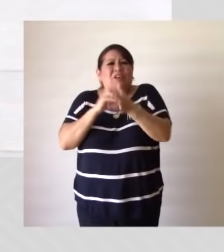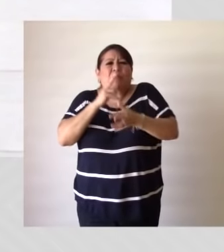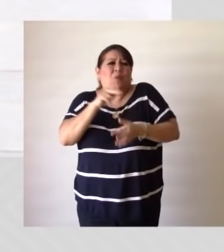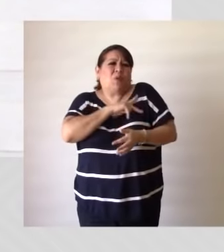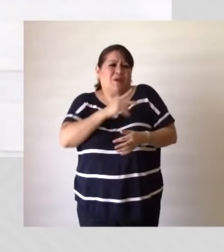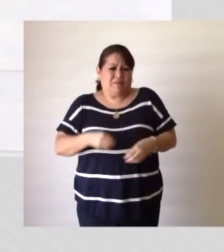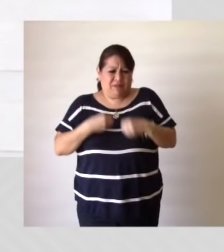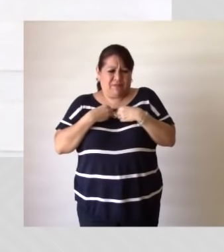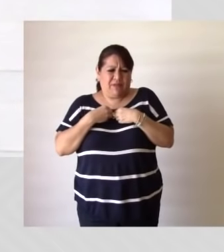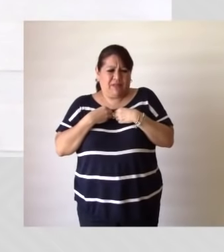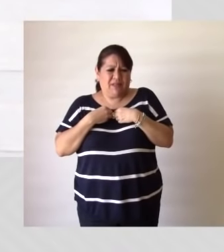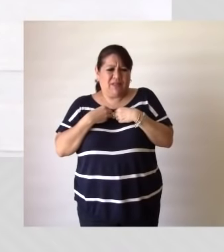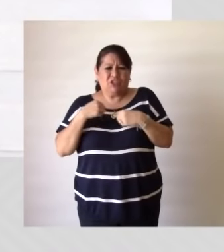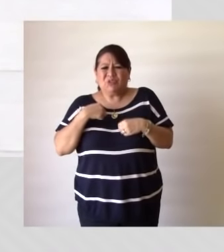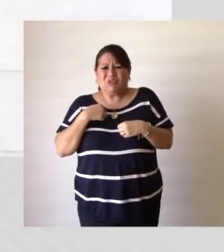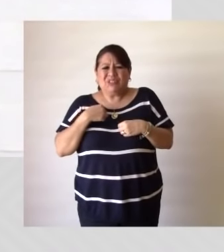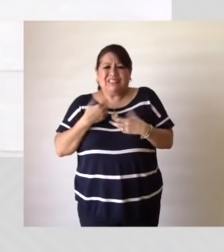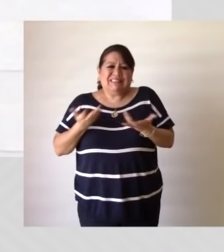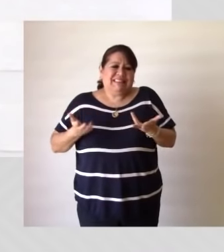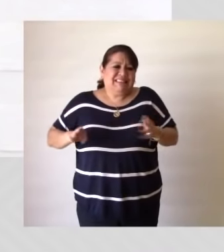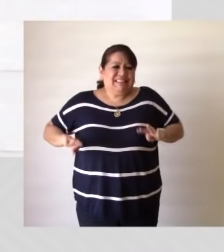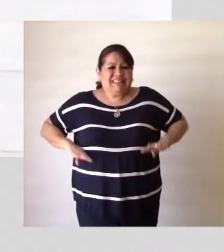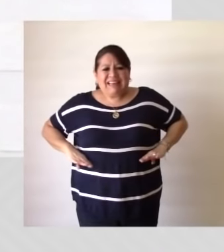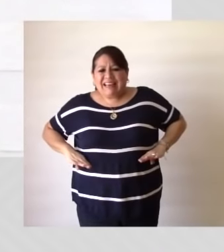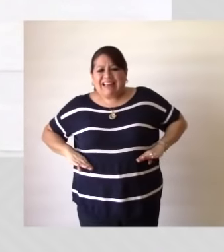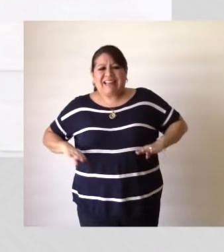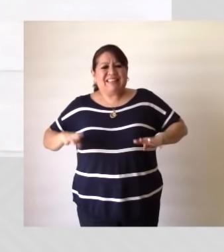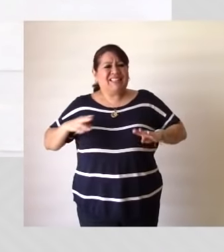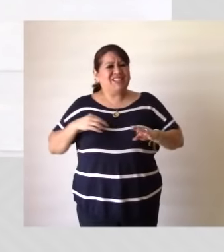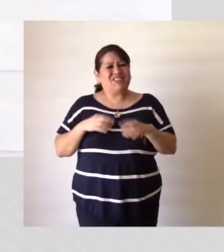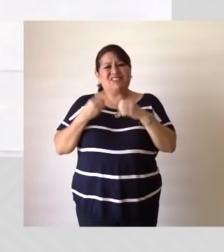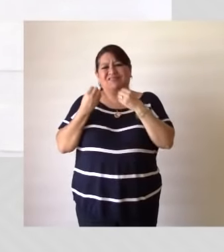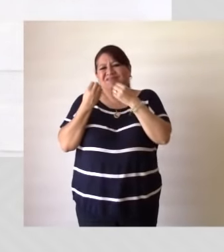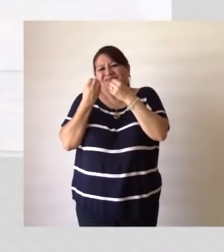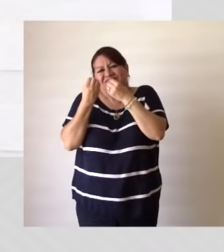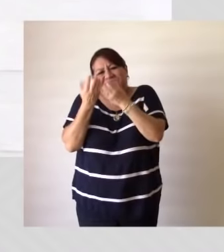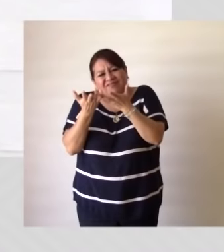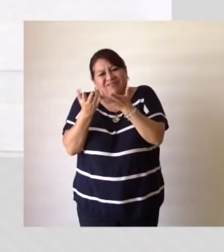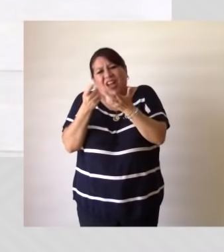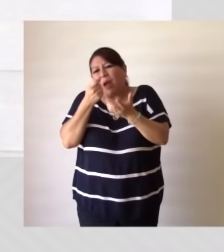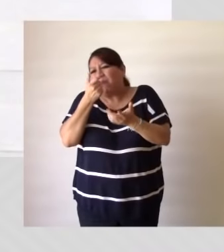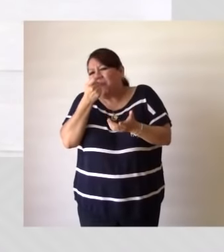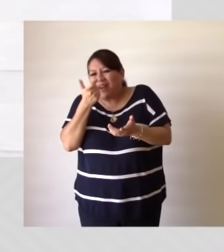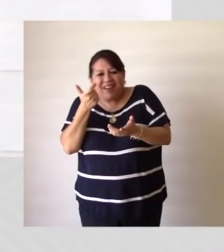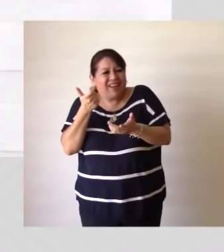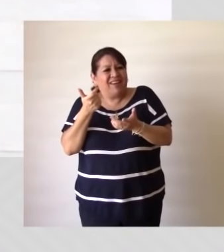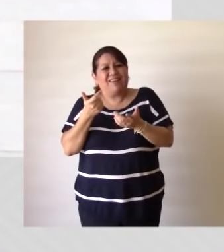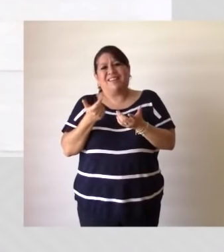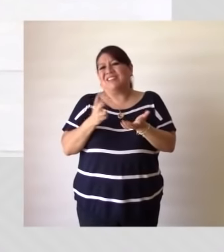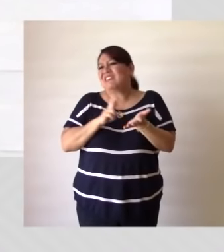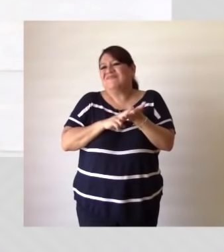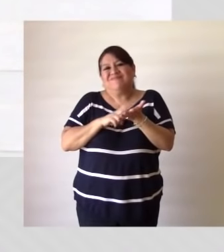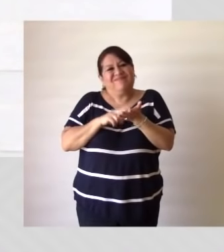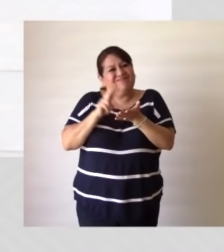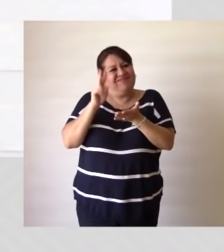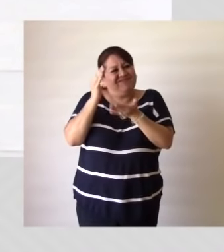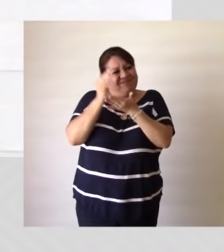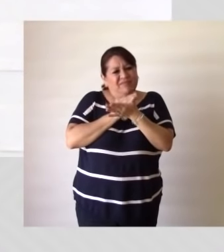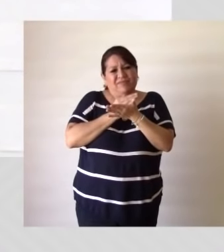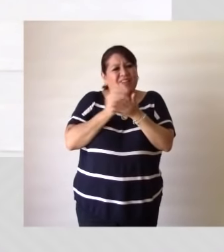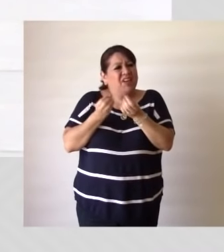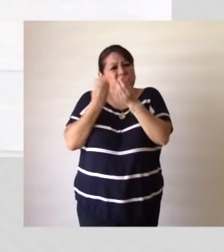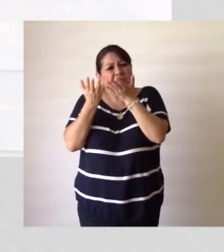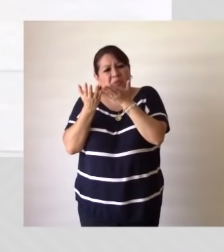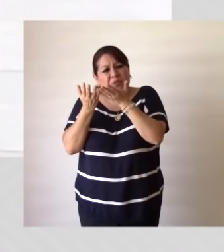sido de entregar lo justo necesario o un poco menos en nuestro tiempo de oración en nuestro tiempo